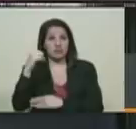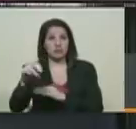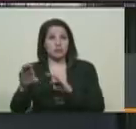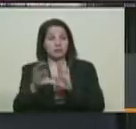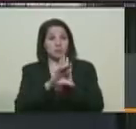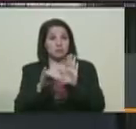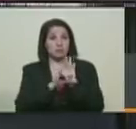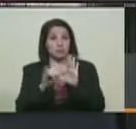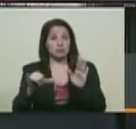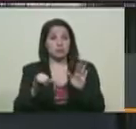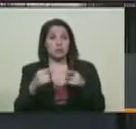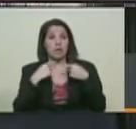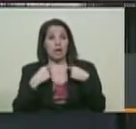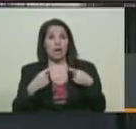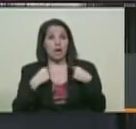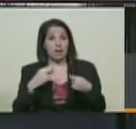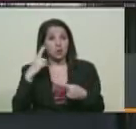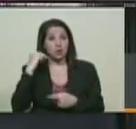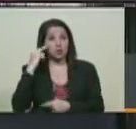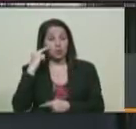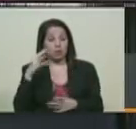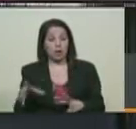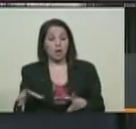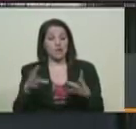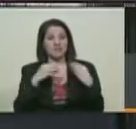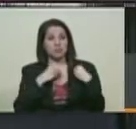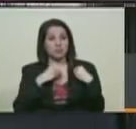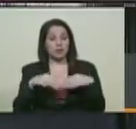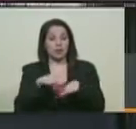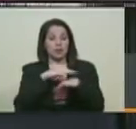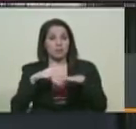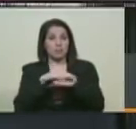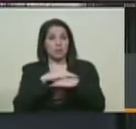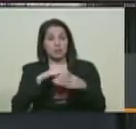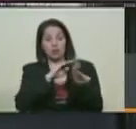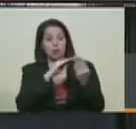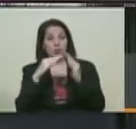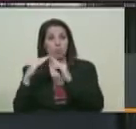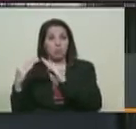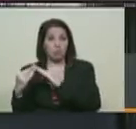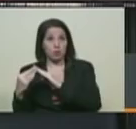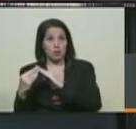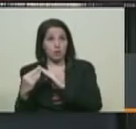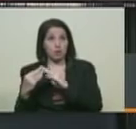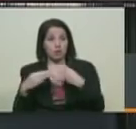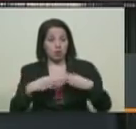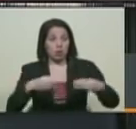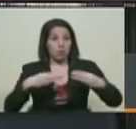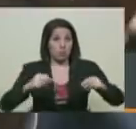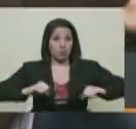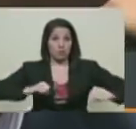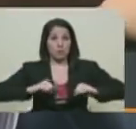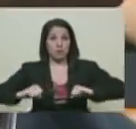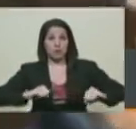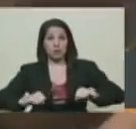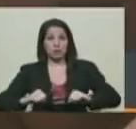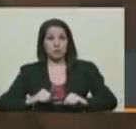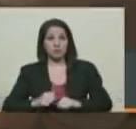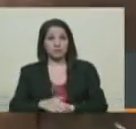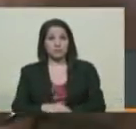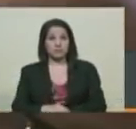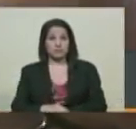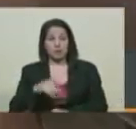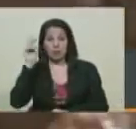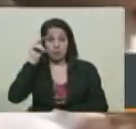compañero Aristóbulo Isturi, que asume de nuevo el Ministerio de Comunas y Movimientos Populares. El profe.